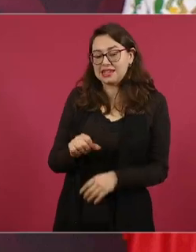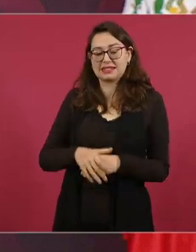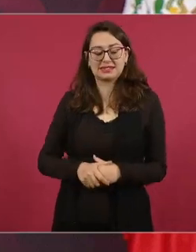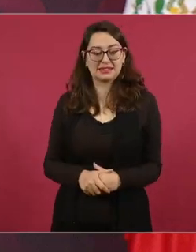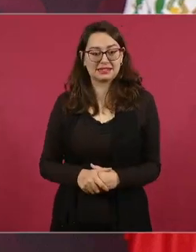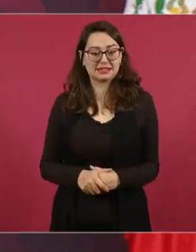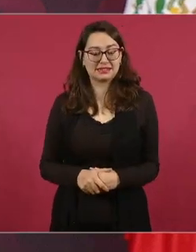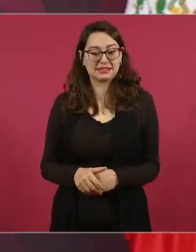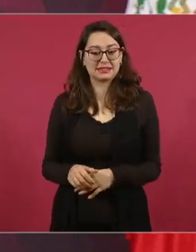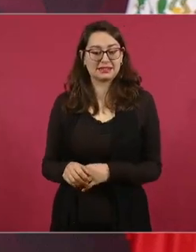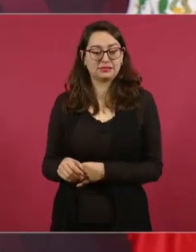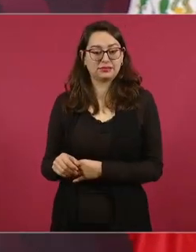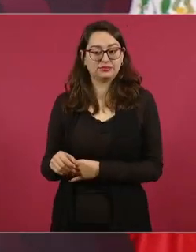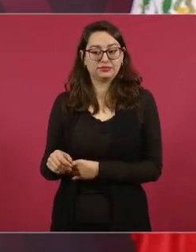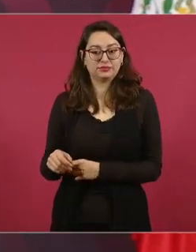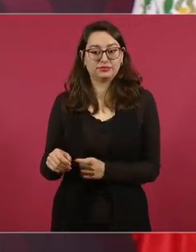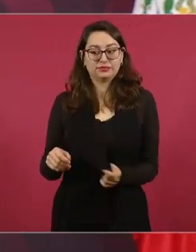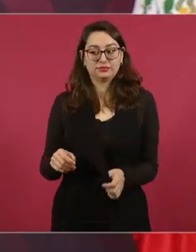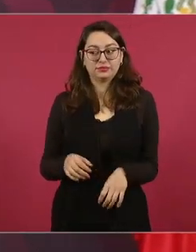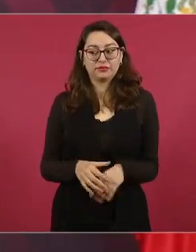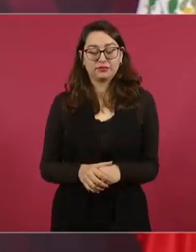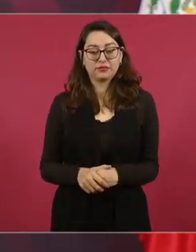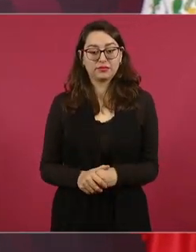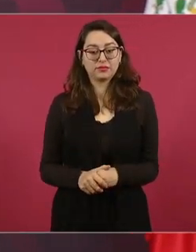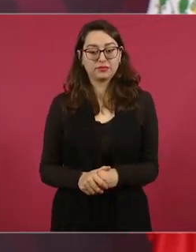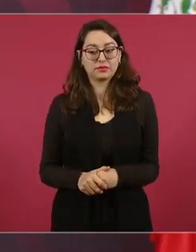Cuando Fernando del Villar era